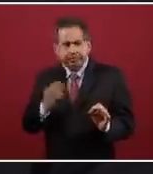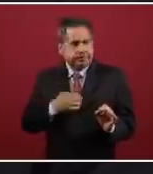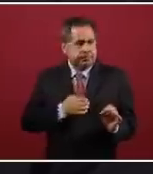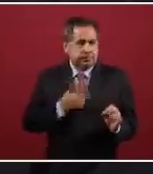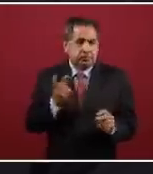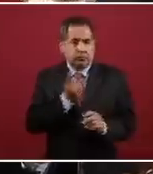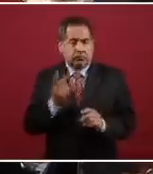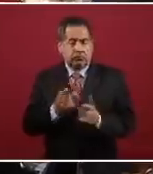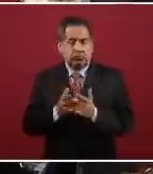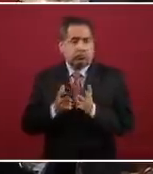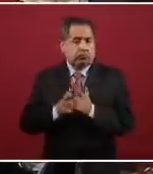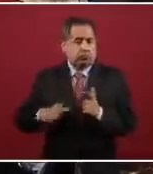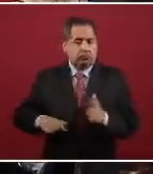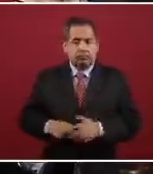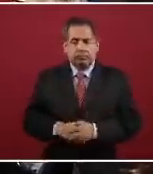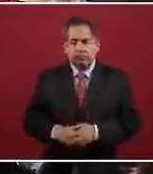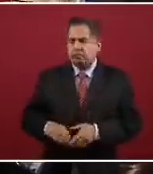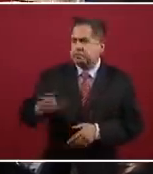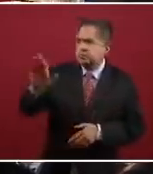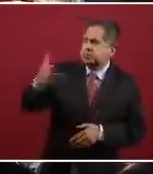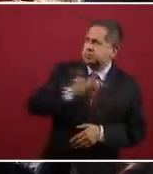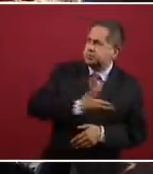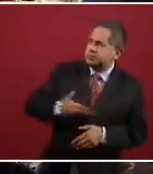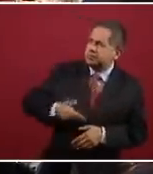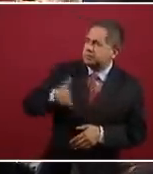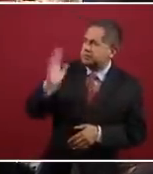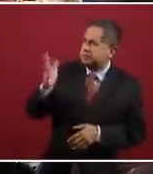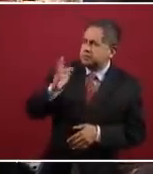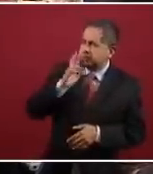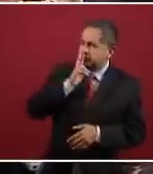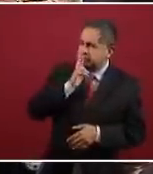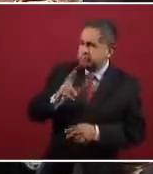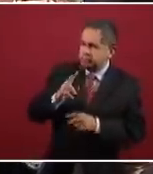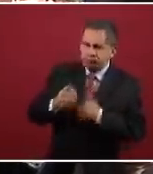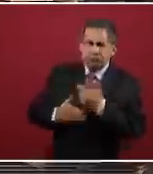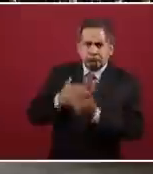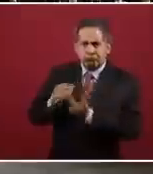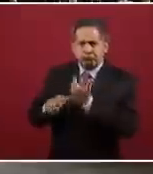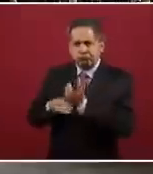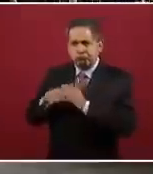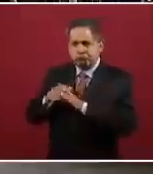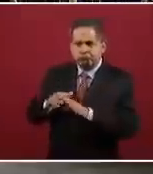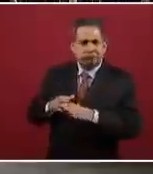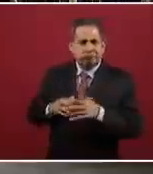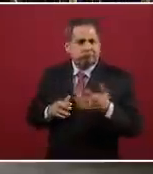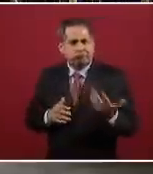dos gobiernos. Presidente, pero si México ya está dando resultados en materia de inmigración,